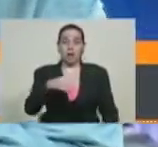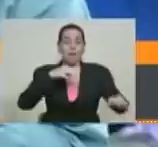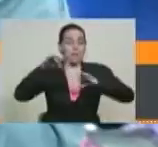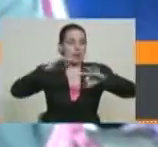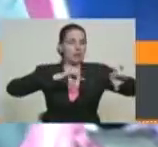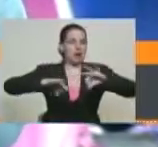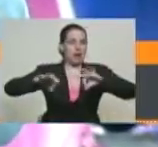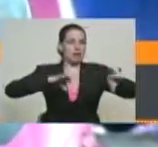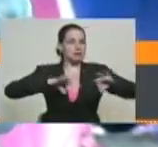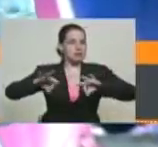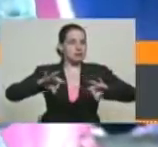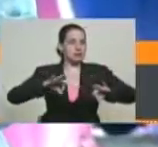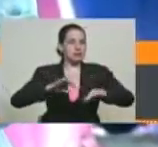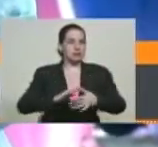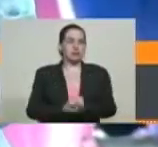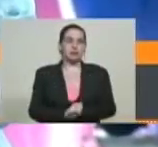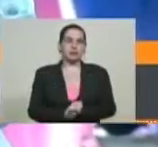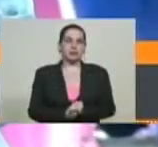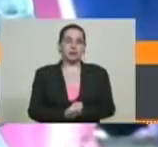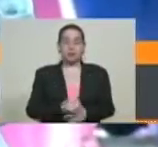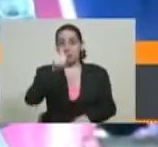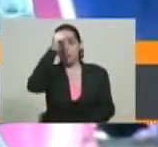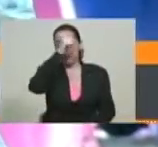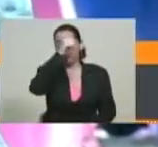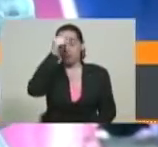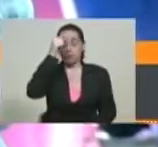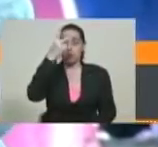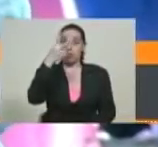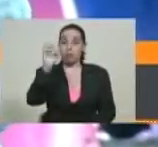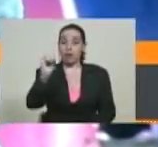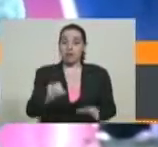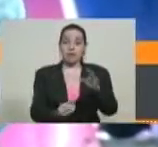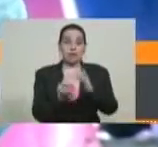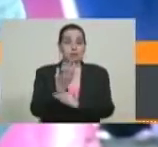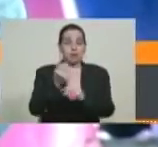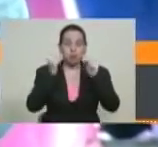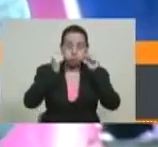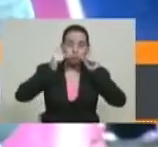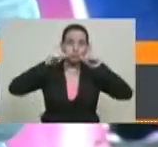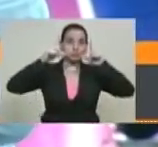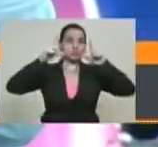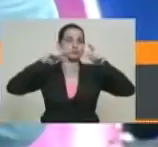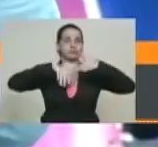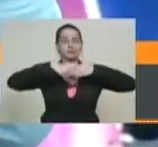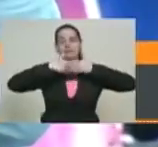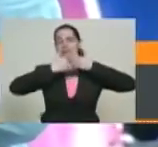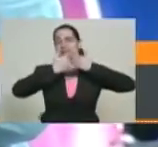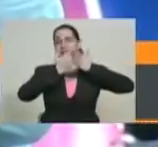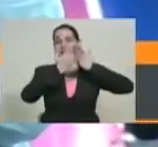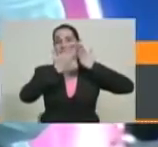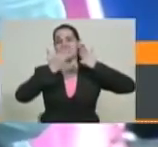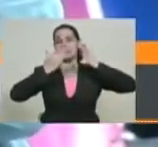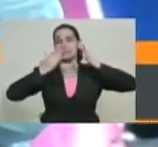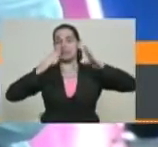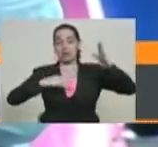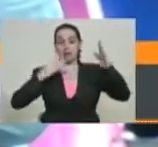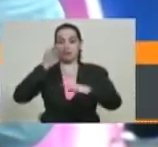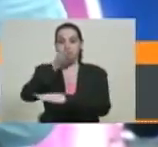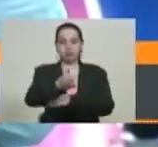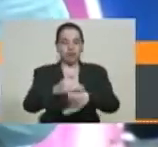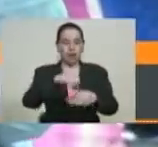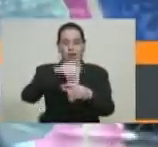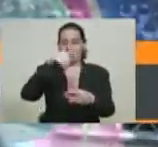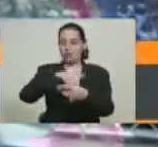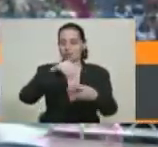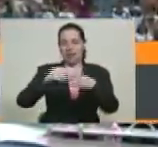prepararse para el domingo 20 de mayo, apenas amanezca, salir a votar. Las maestras